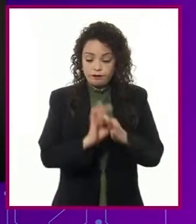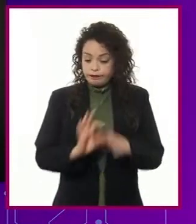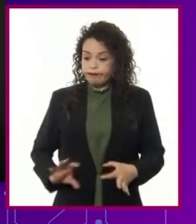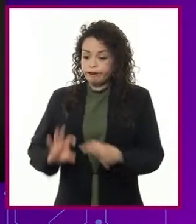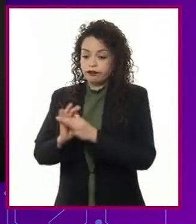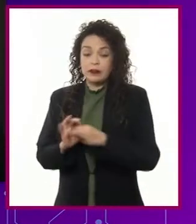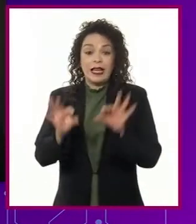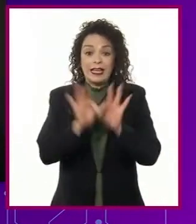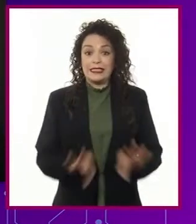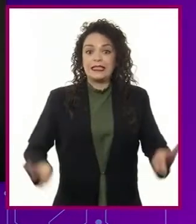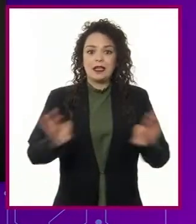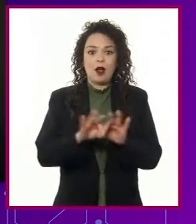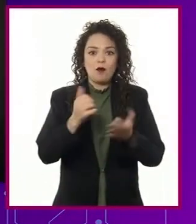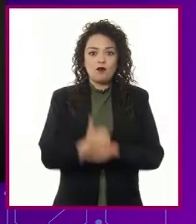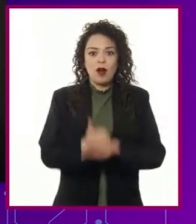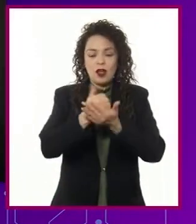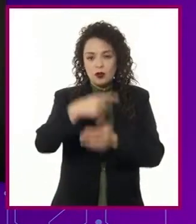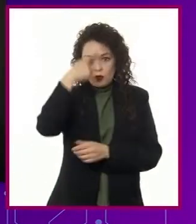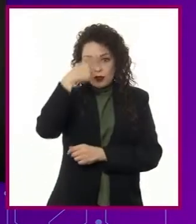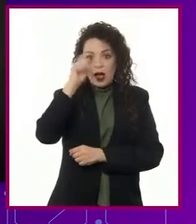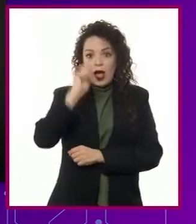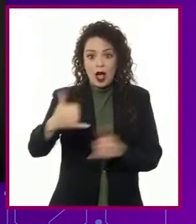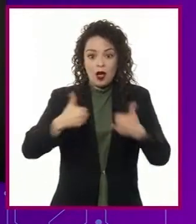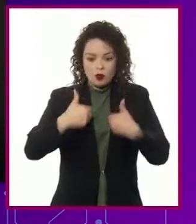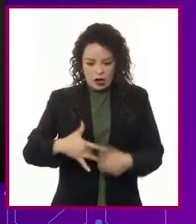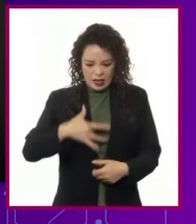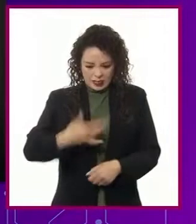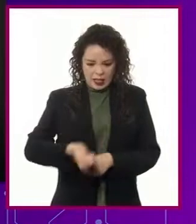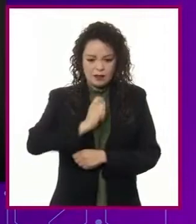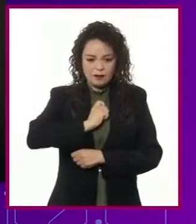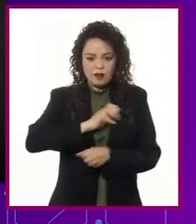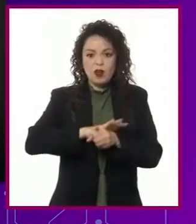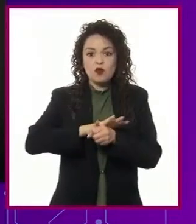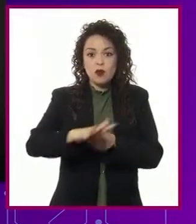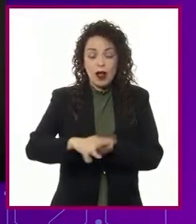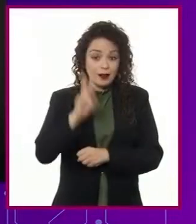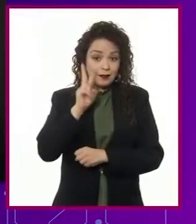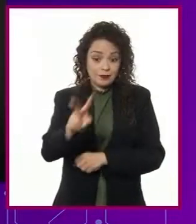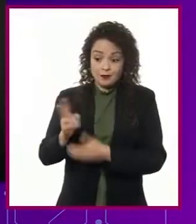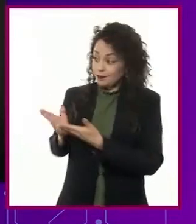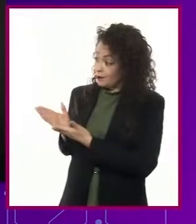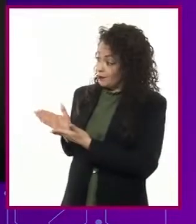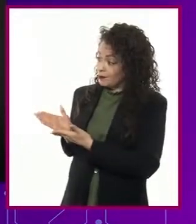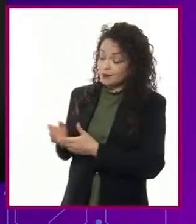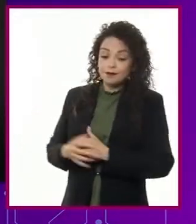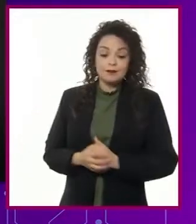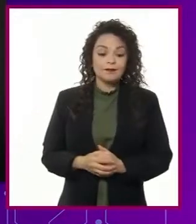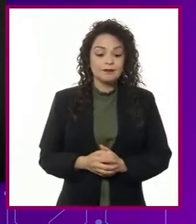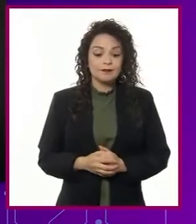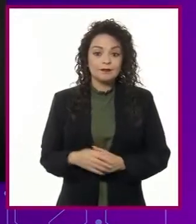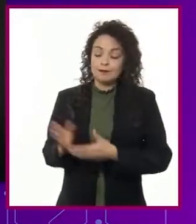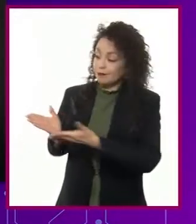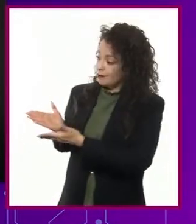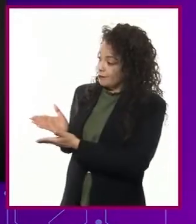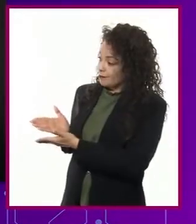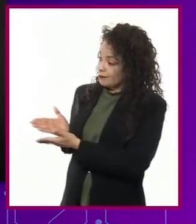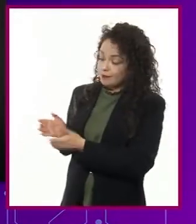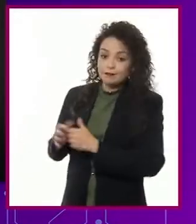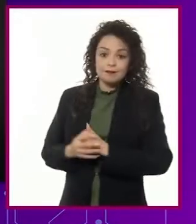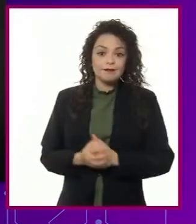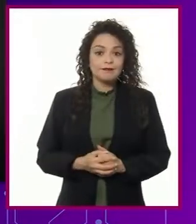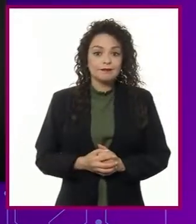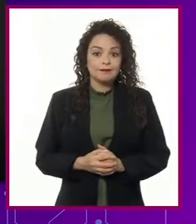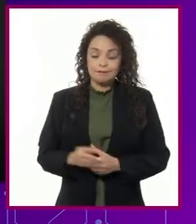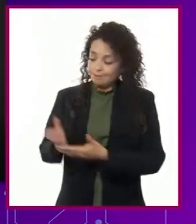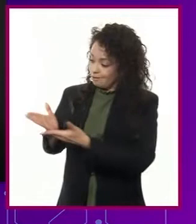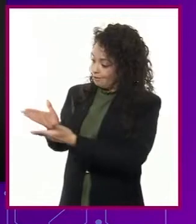de manera importante la consolidación de la identidad. Estos son el vínculo de integración espacial, el vínculo de integración temporal y